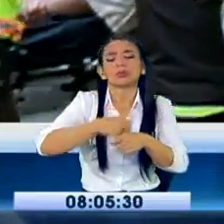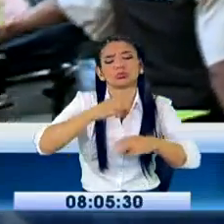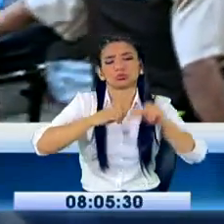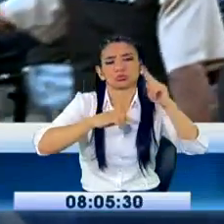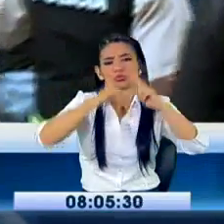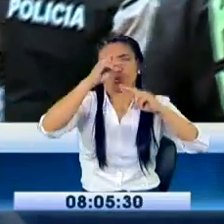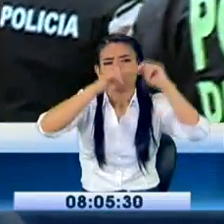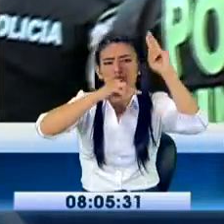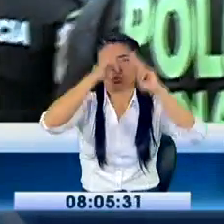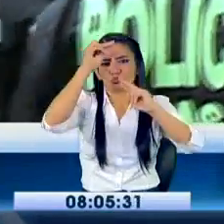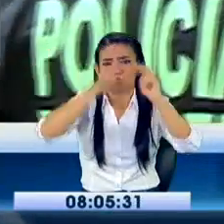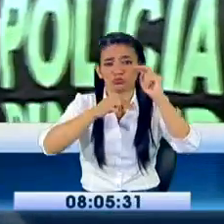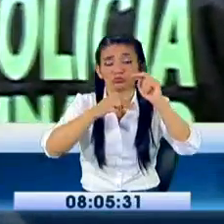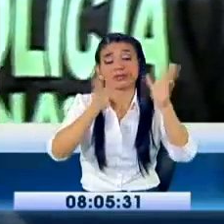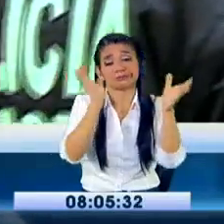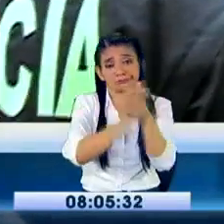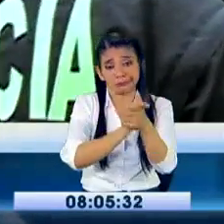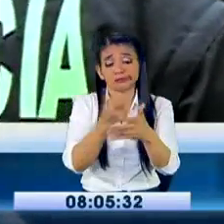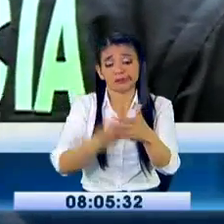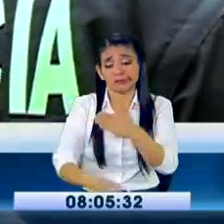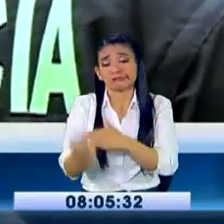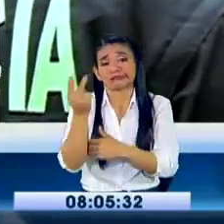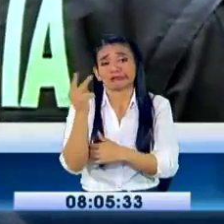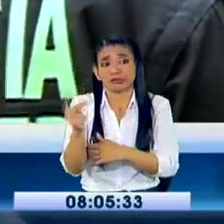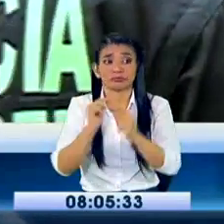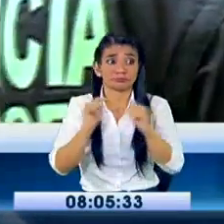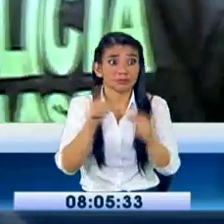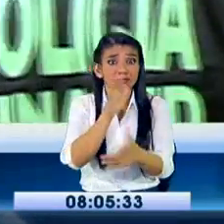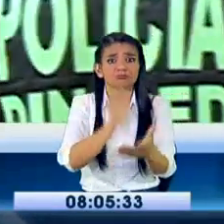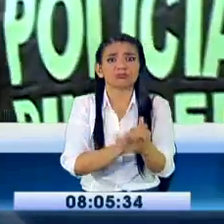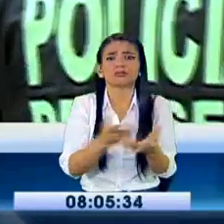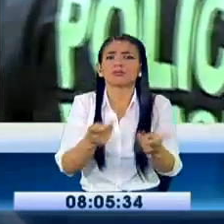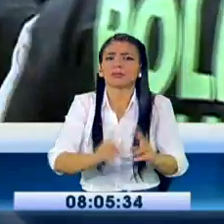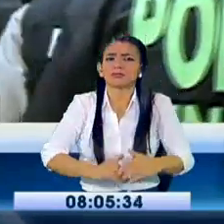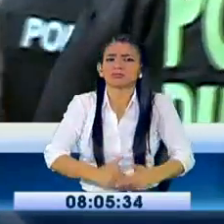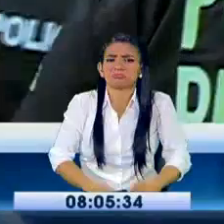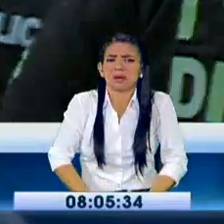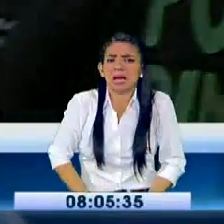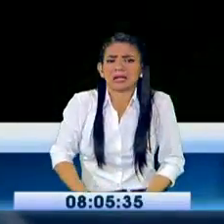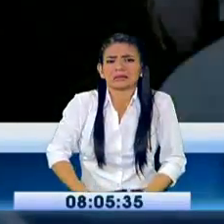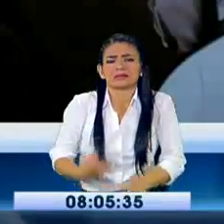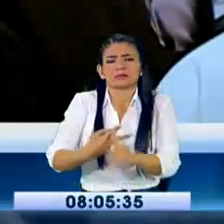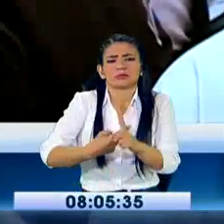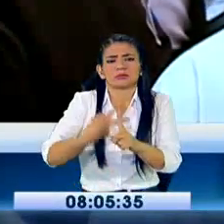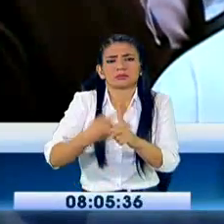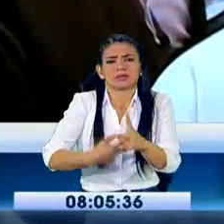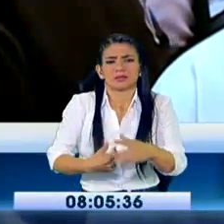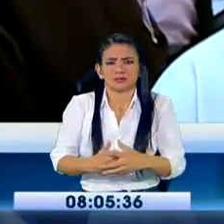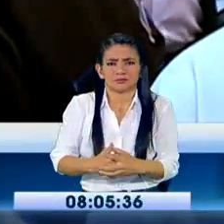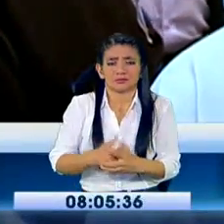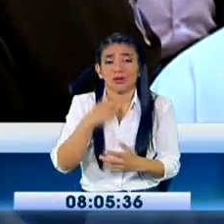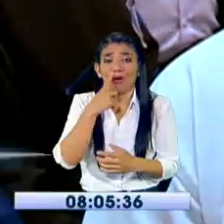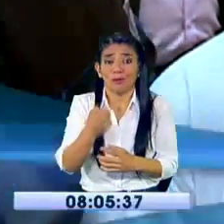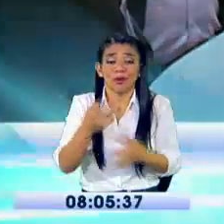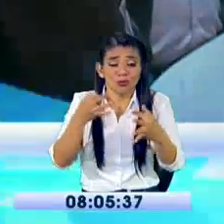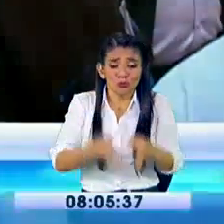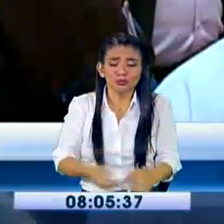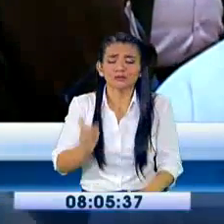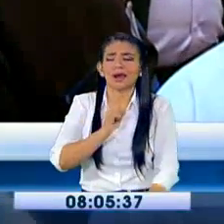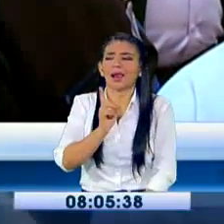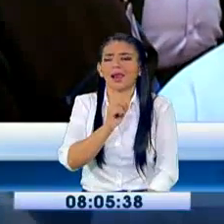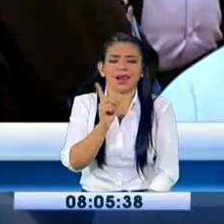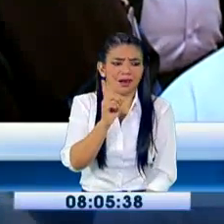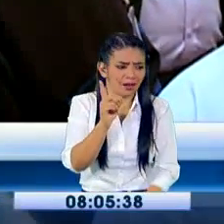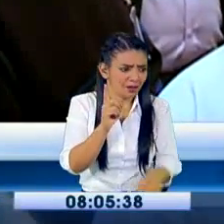que nadie tiene la garantía de regresar sano y salvo a casa y que la muerte lo puede estar esperando a la vuelta de la esquina. En Quito informó